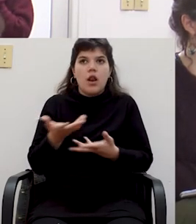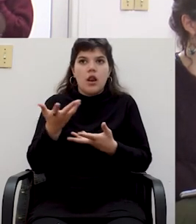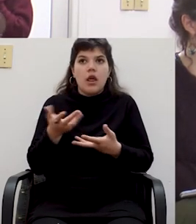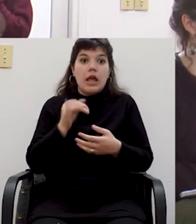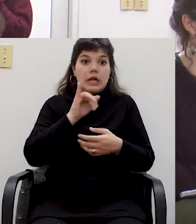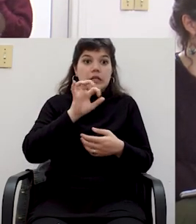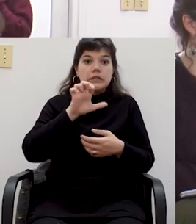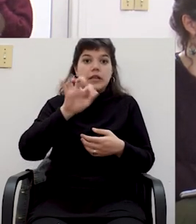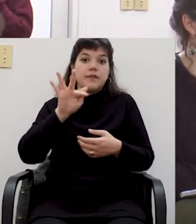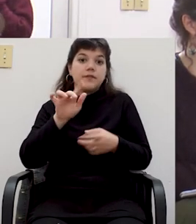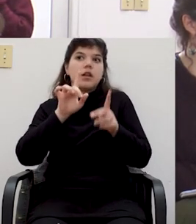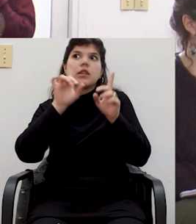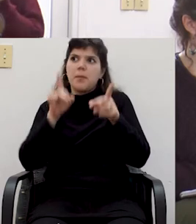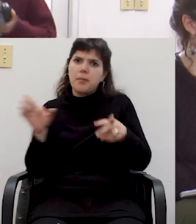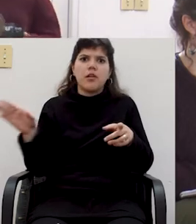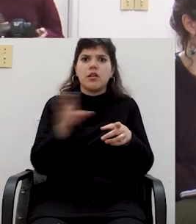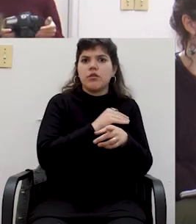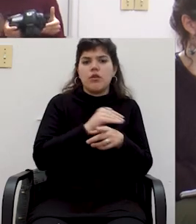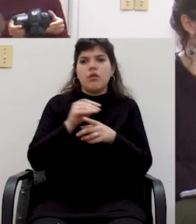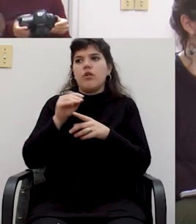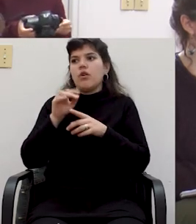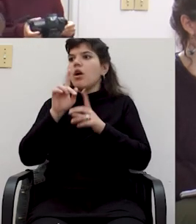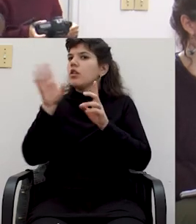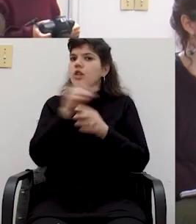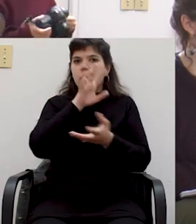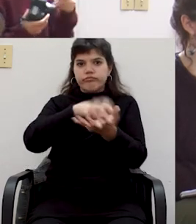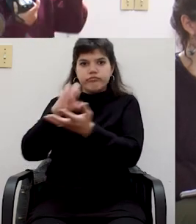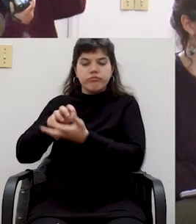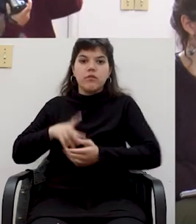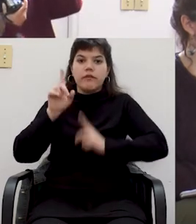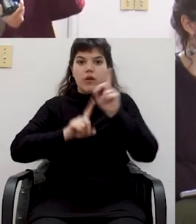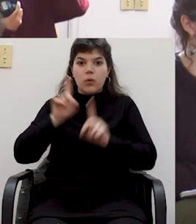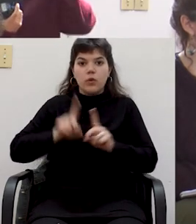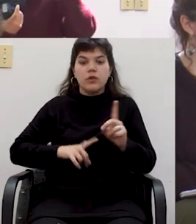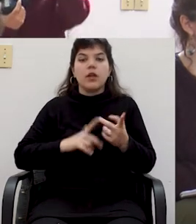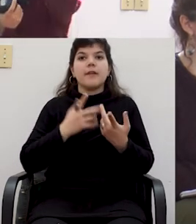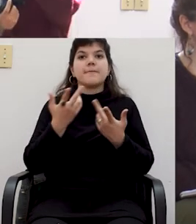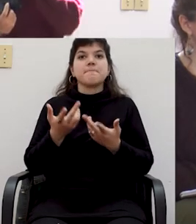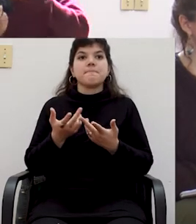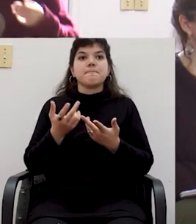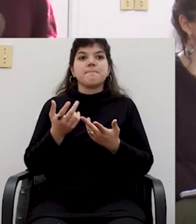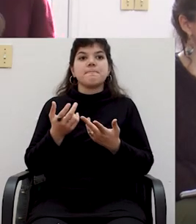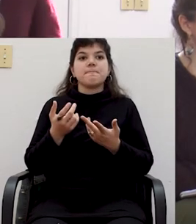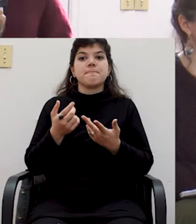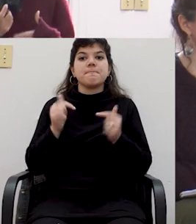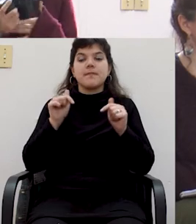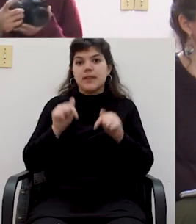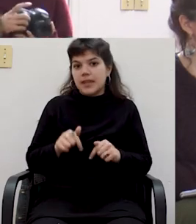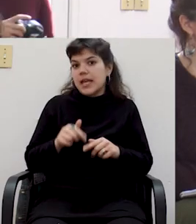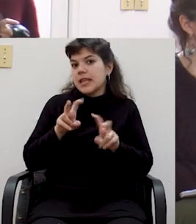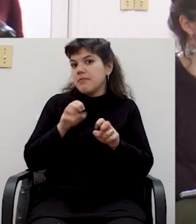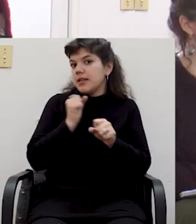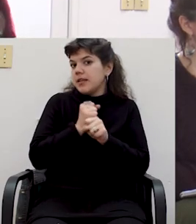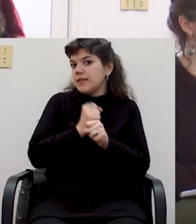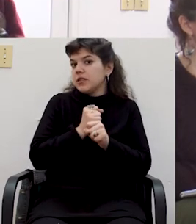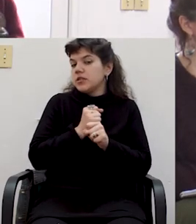ICEF y para todo UDELAR en estas líneas de trabajo? Sin